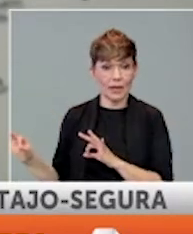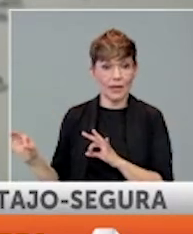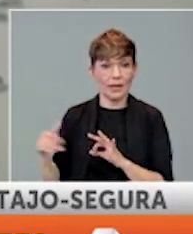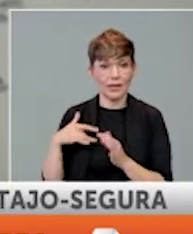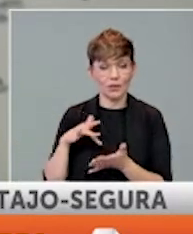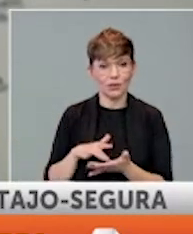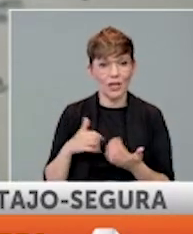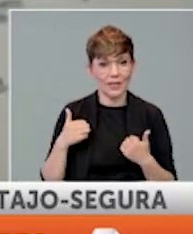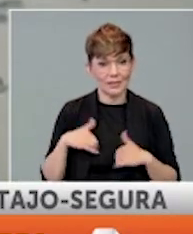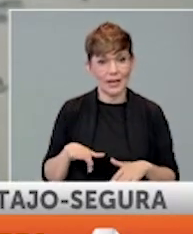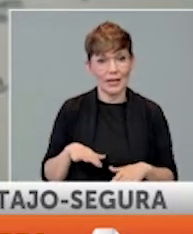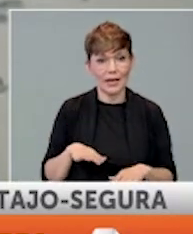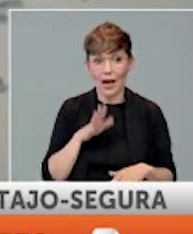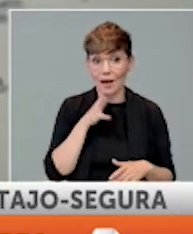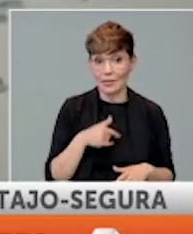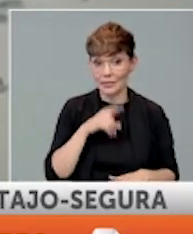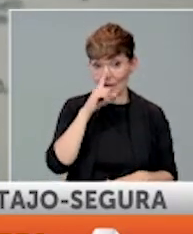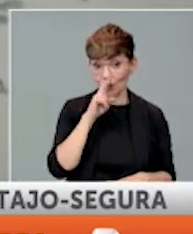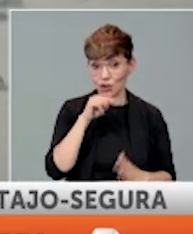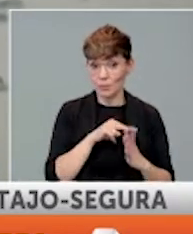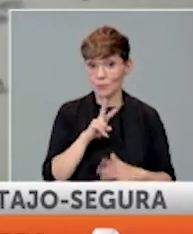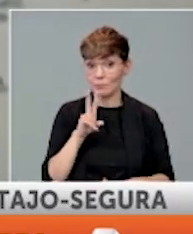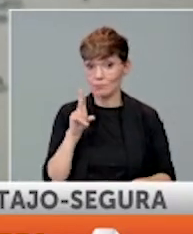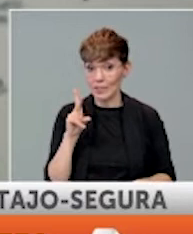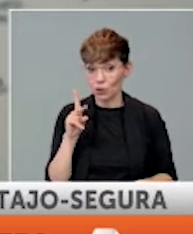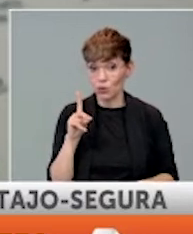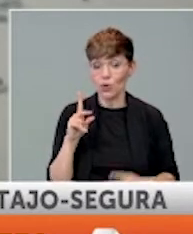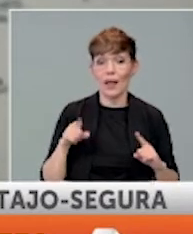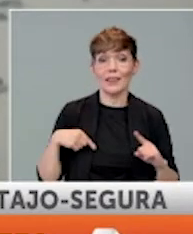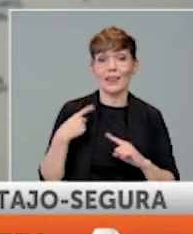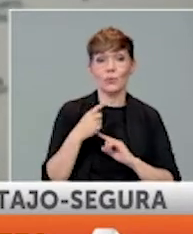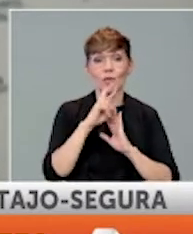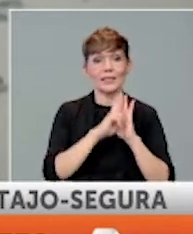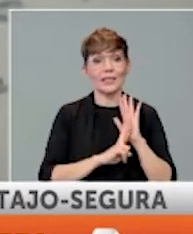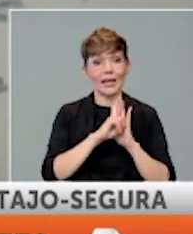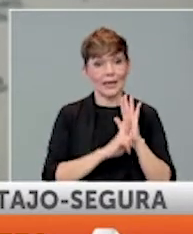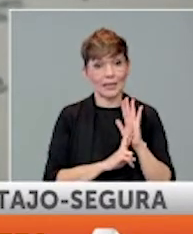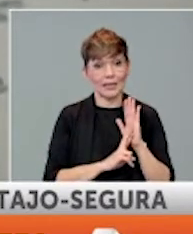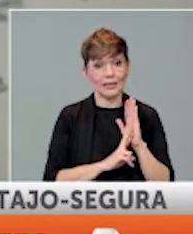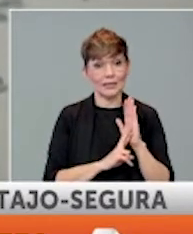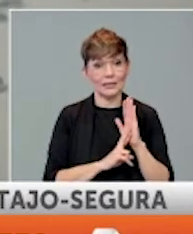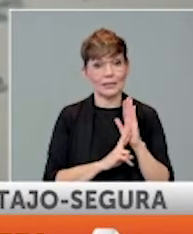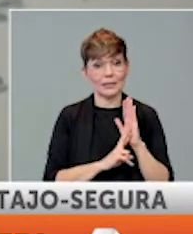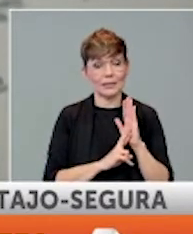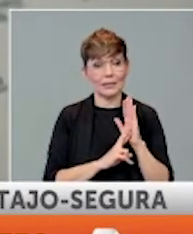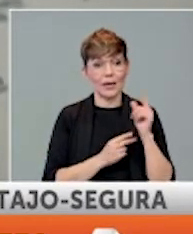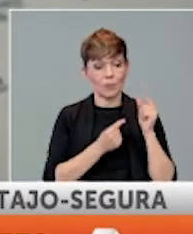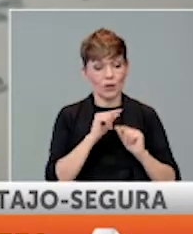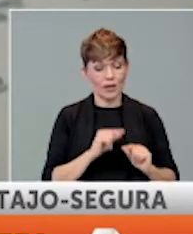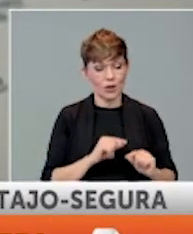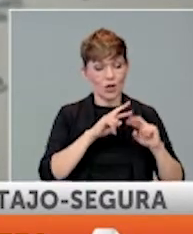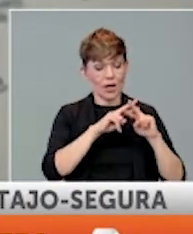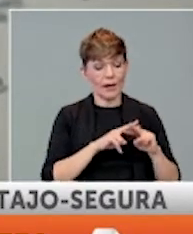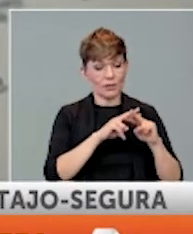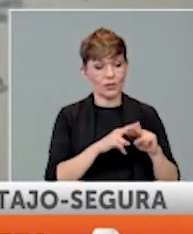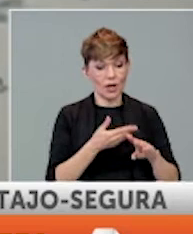que ha de ocurrir durante el presente año 2021, habrá que someter las reglas de explotación de nuevo a un cambio y a una revisión, ¿no?